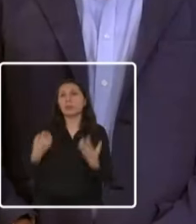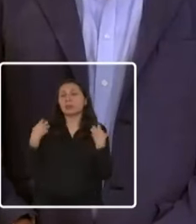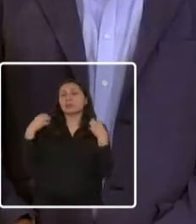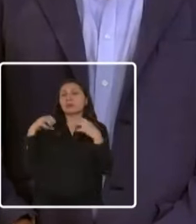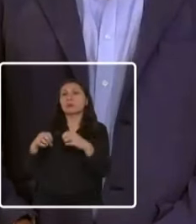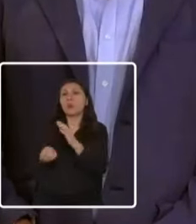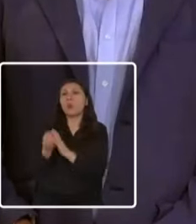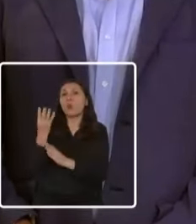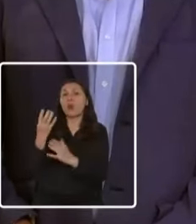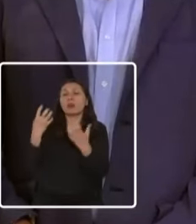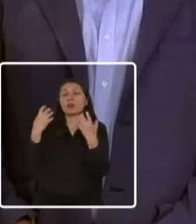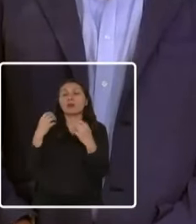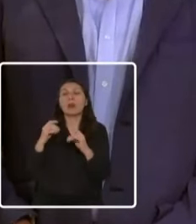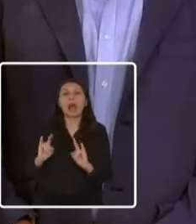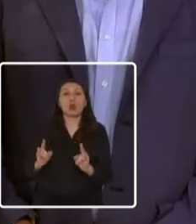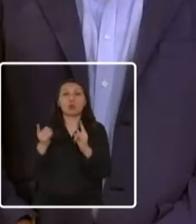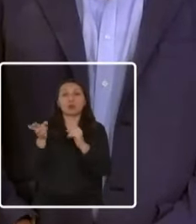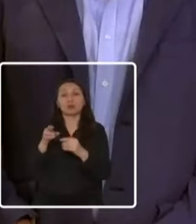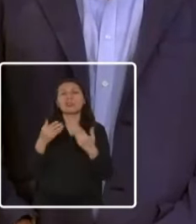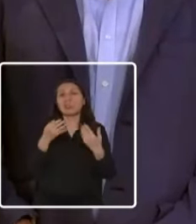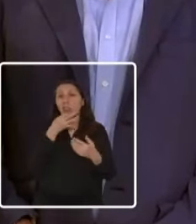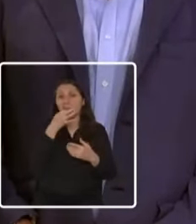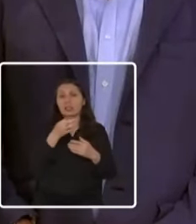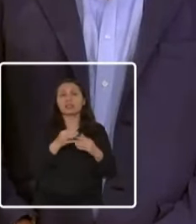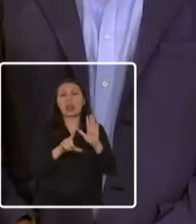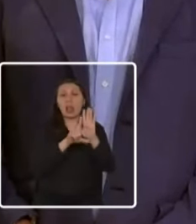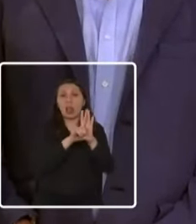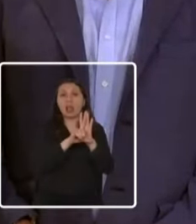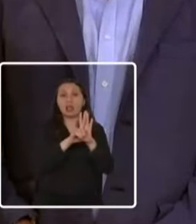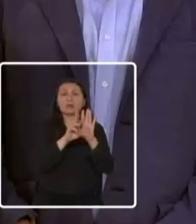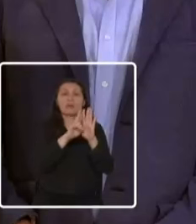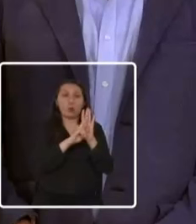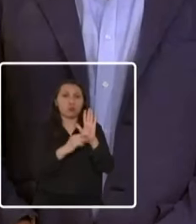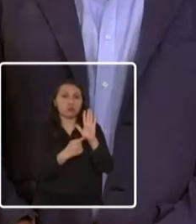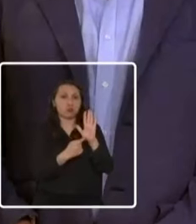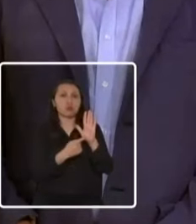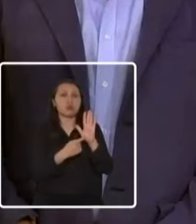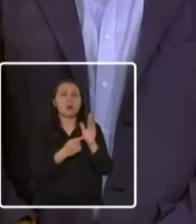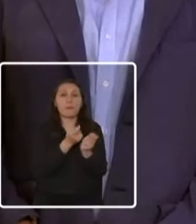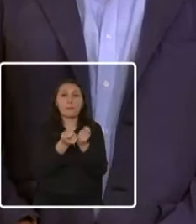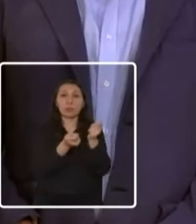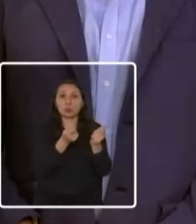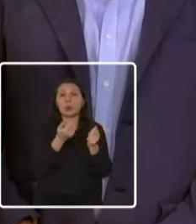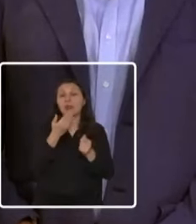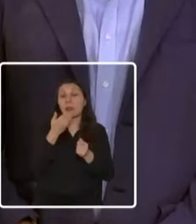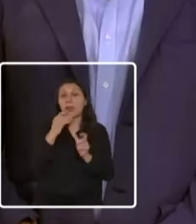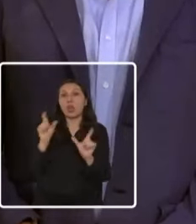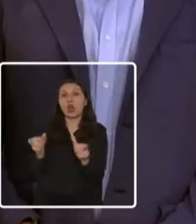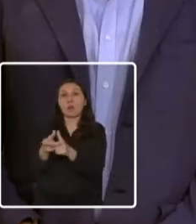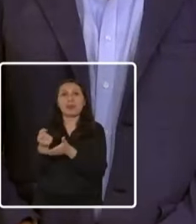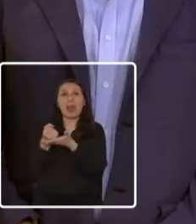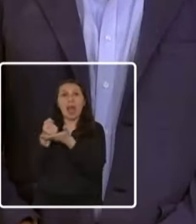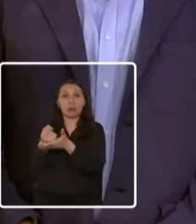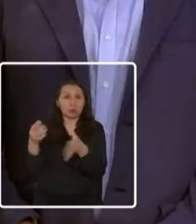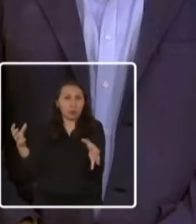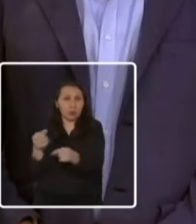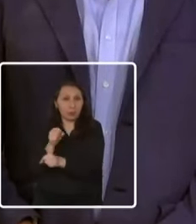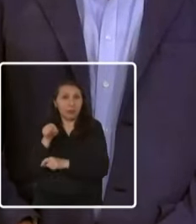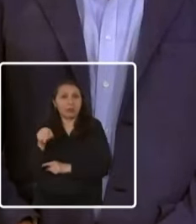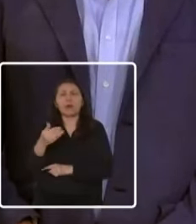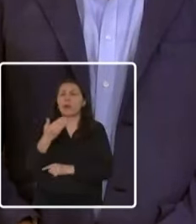¿Designaron un delegado para la reconstrucción? Sí, eso está regulado en la ley de presupuesto, igual como se reguló el comité de ayudas